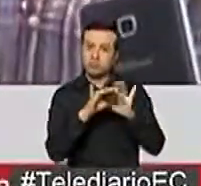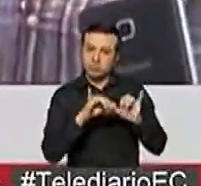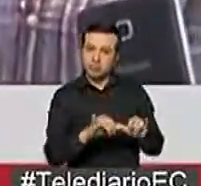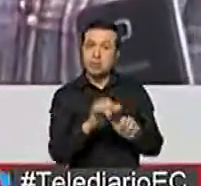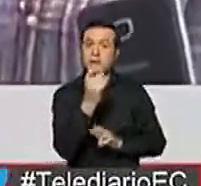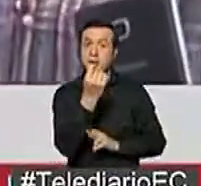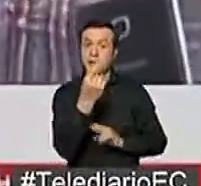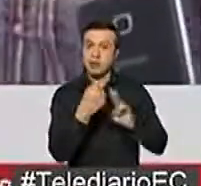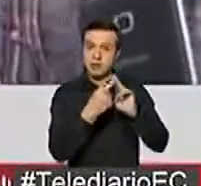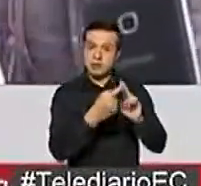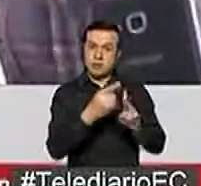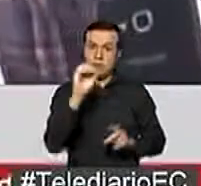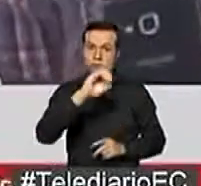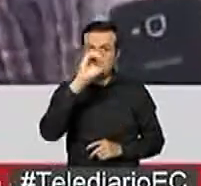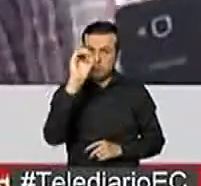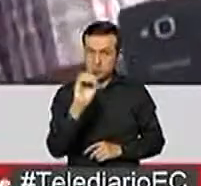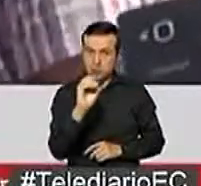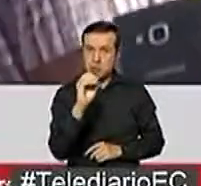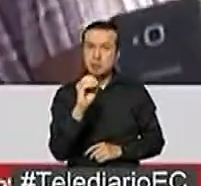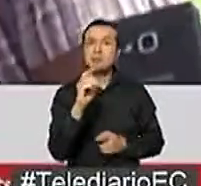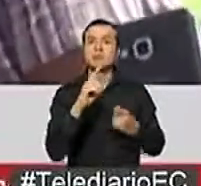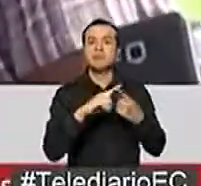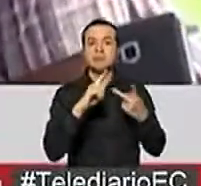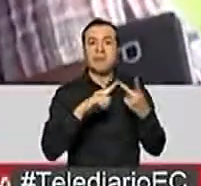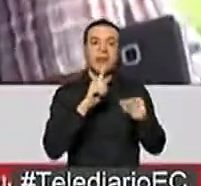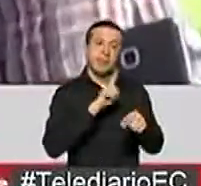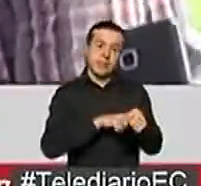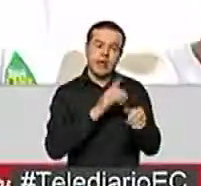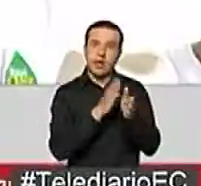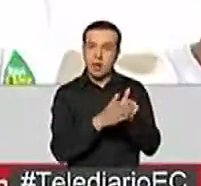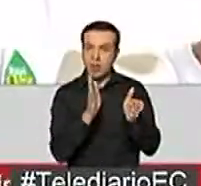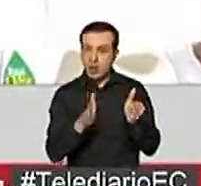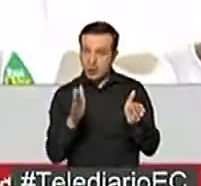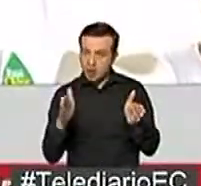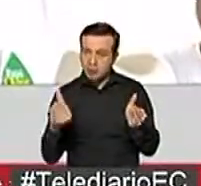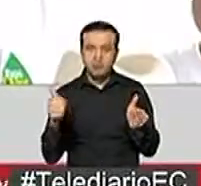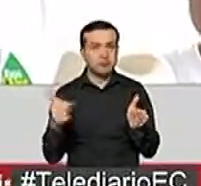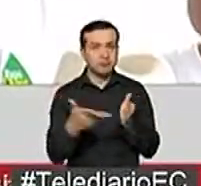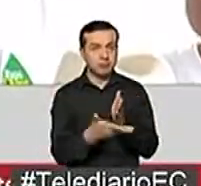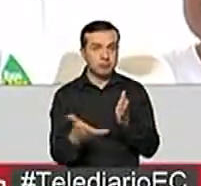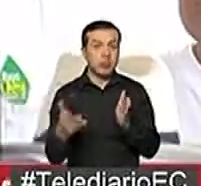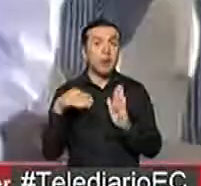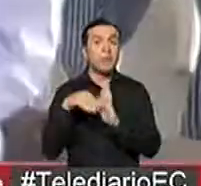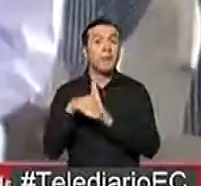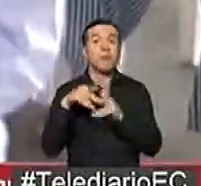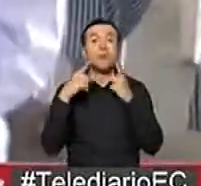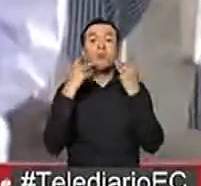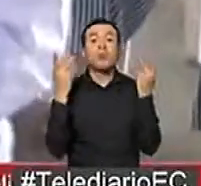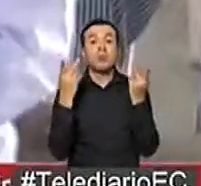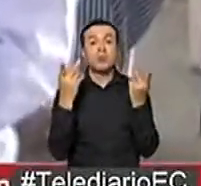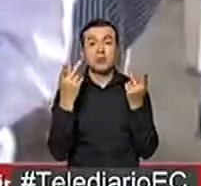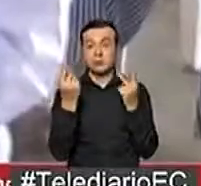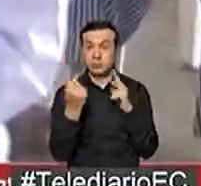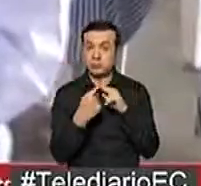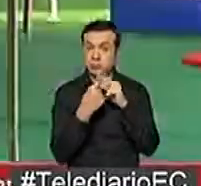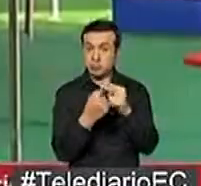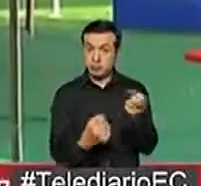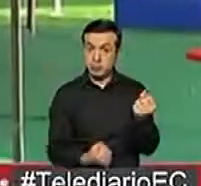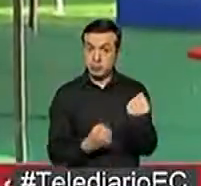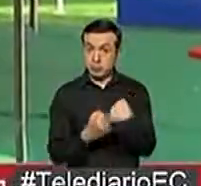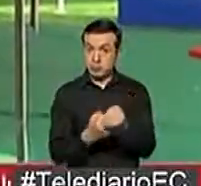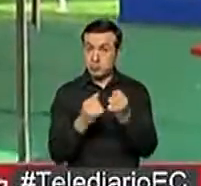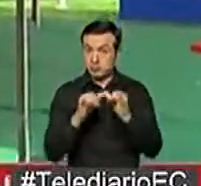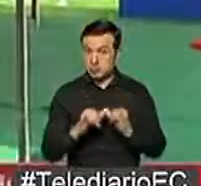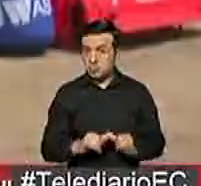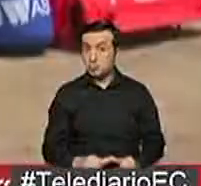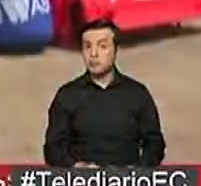con tasas de interés justas, con plazos bien definidos según la actividad. Desde la banca pública se mejora la viabilidad de entrega de